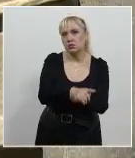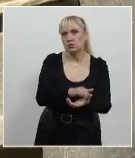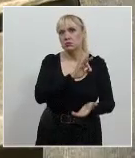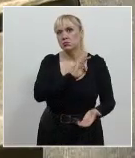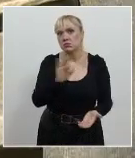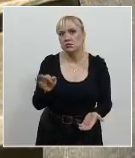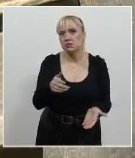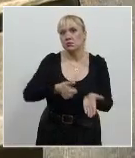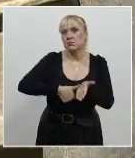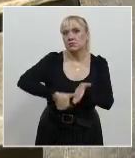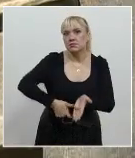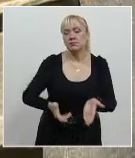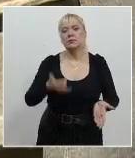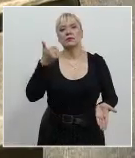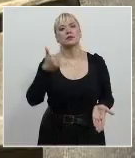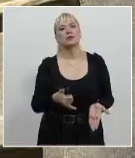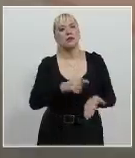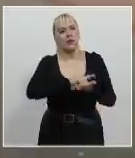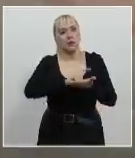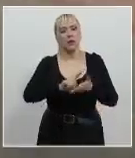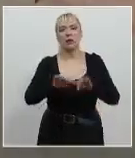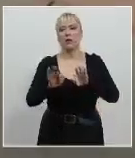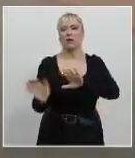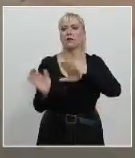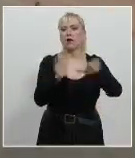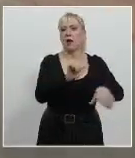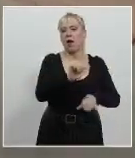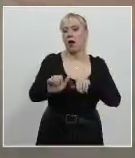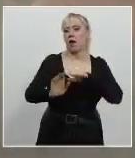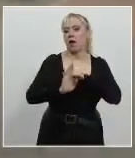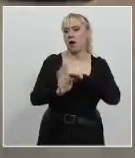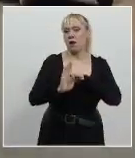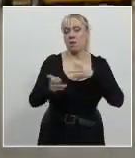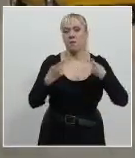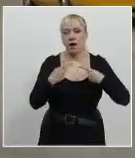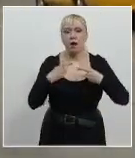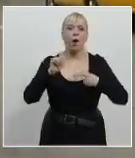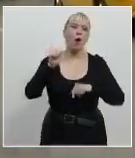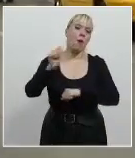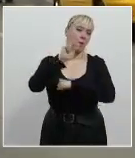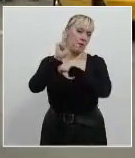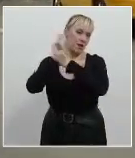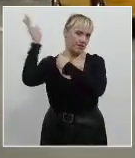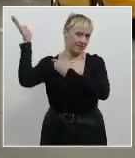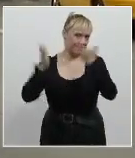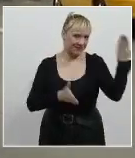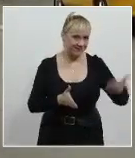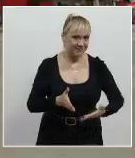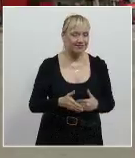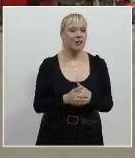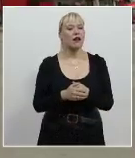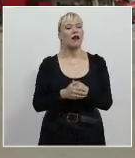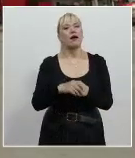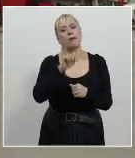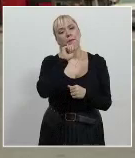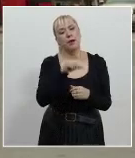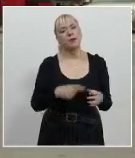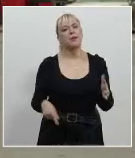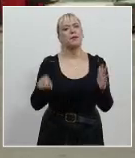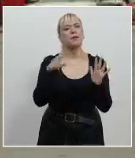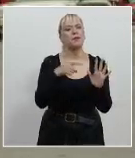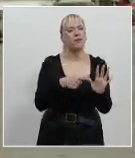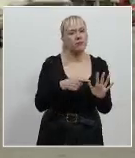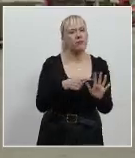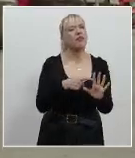como restricciones al derecho al trabajo de personas migrantes. El Pleno también determinó la inconstitucionalidad del artículo que regulaba